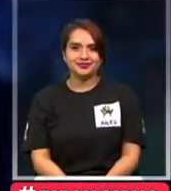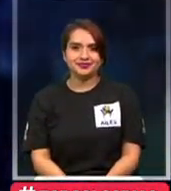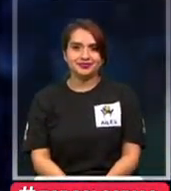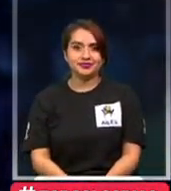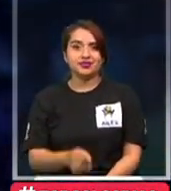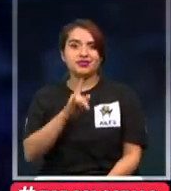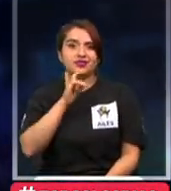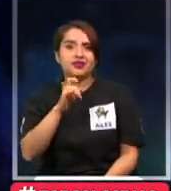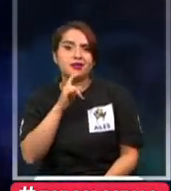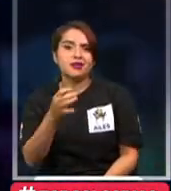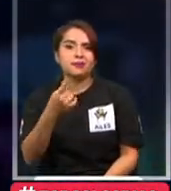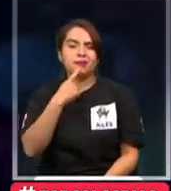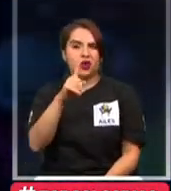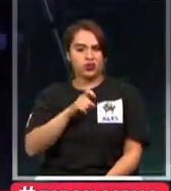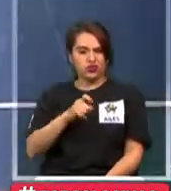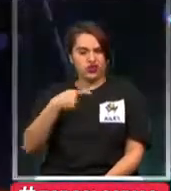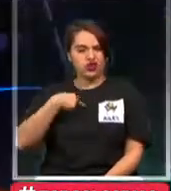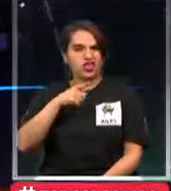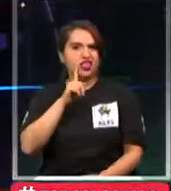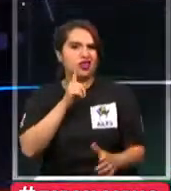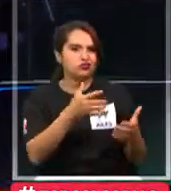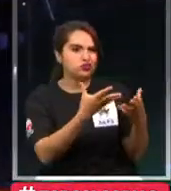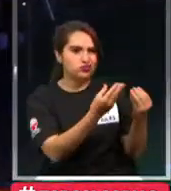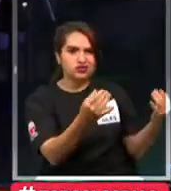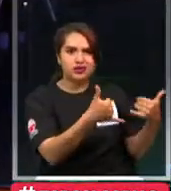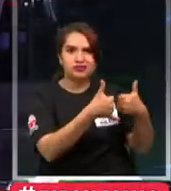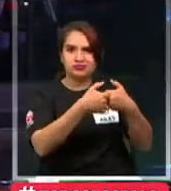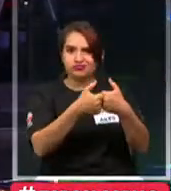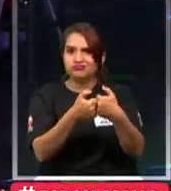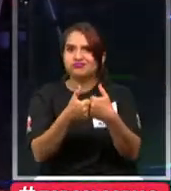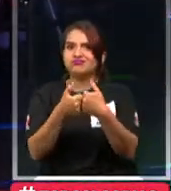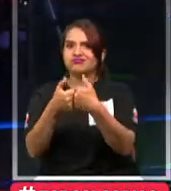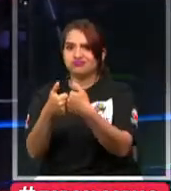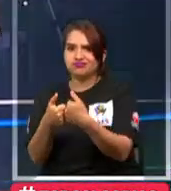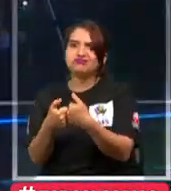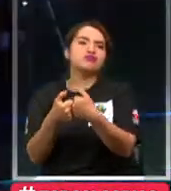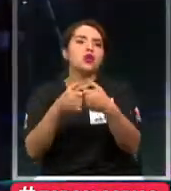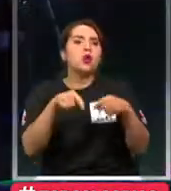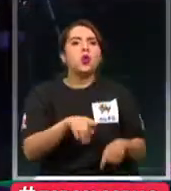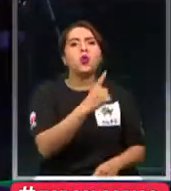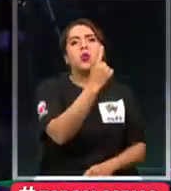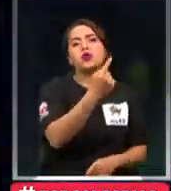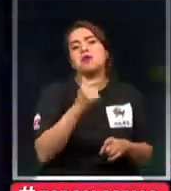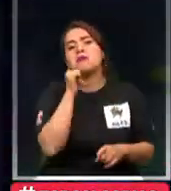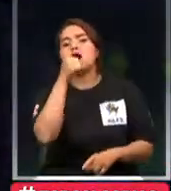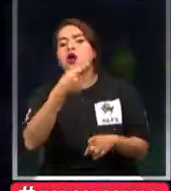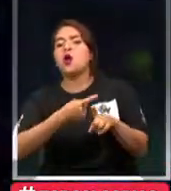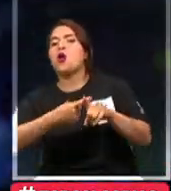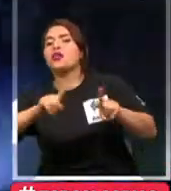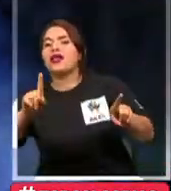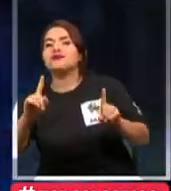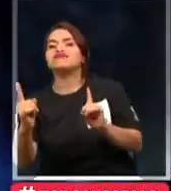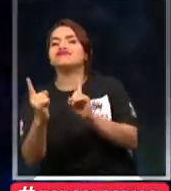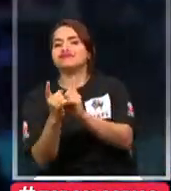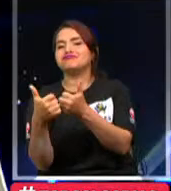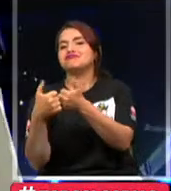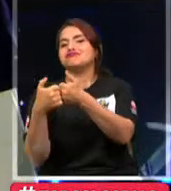Titi me preguntó si tengo muchas novias. Muchas novias, no tengo